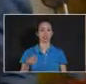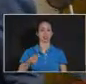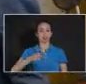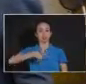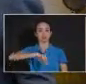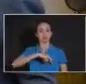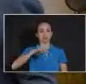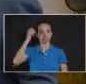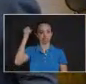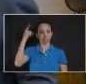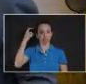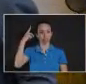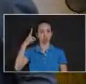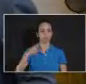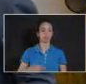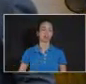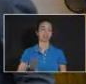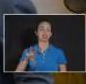Entonces hay que discernir.